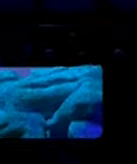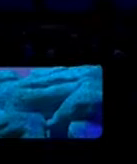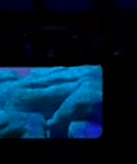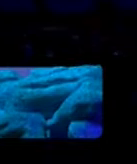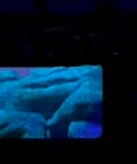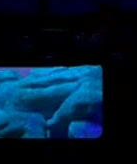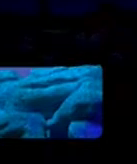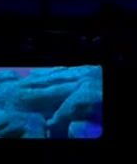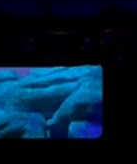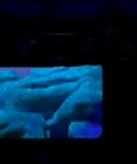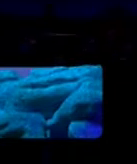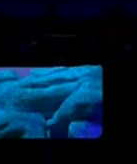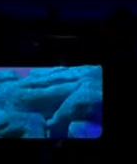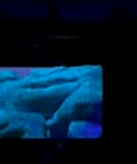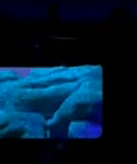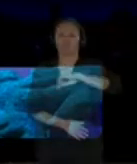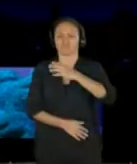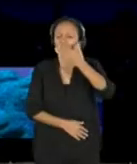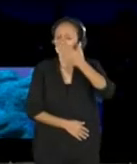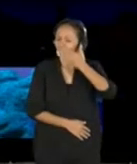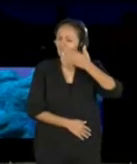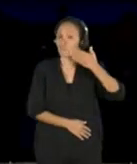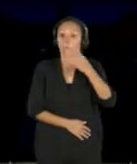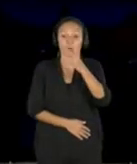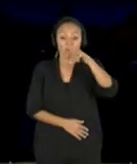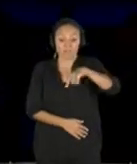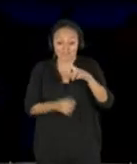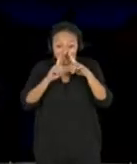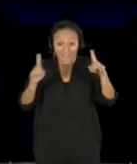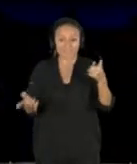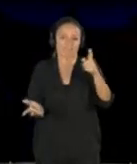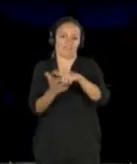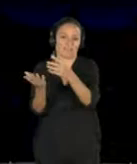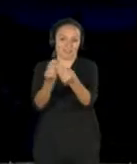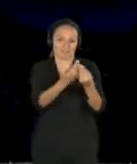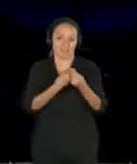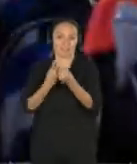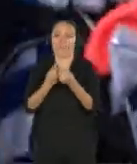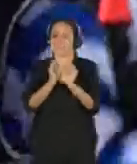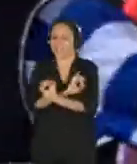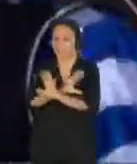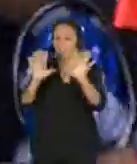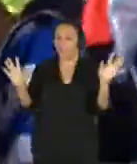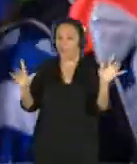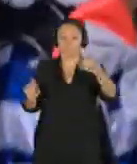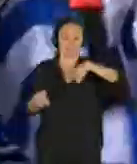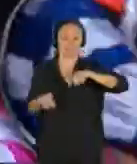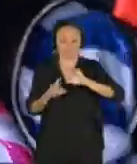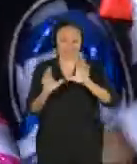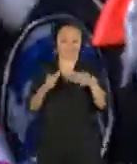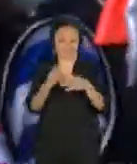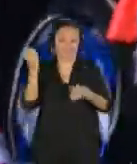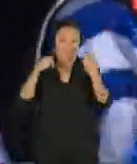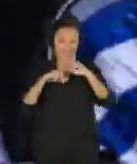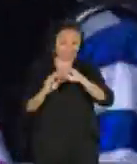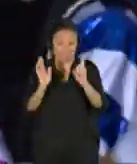Filarmónica Tricky Traque, estamos orgullosísimos de estar un año más con todos ustedes. Cómo no, dedicarle toda nuestra actuación